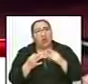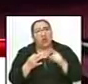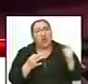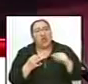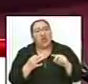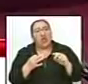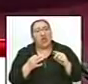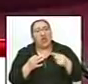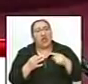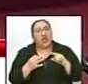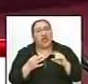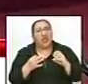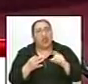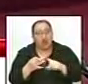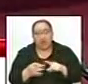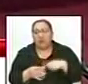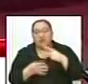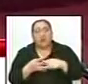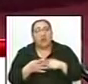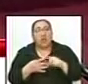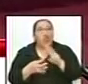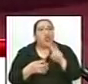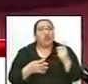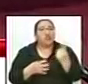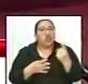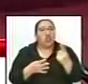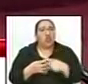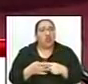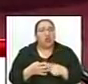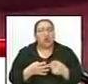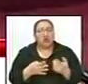señor Guido Águila. Después señaló que habían estado los dos solos.